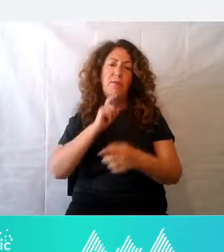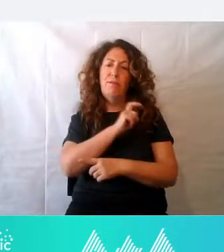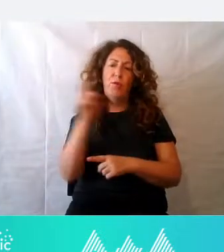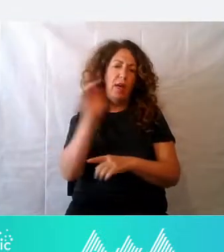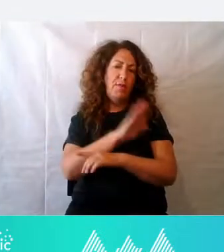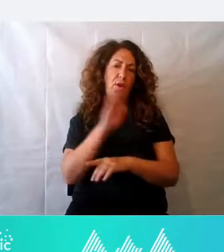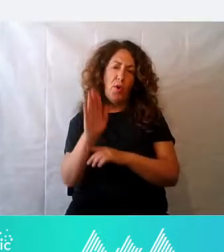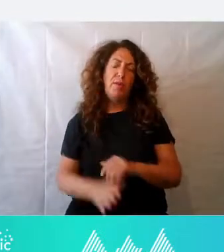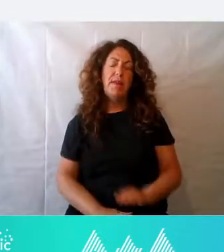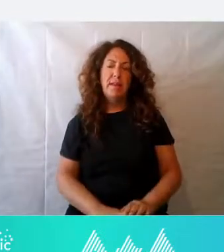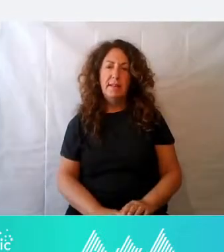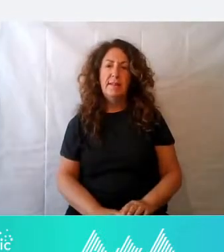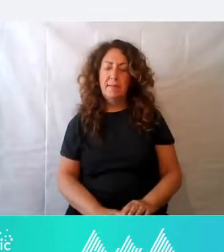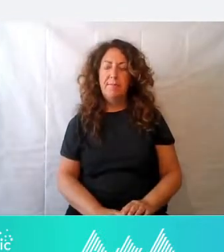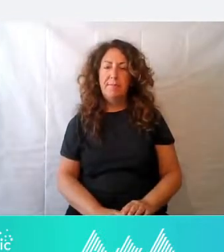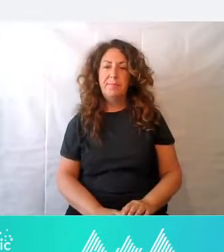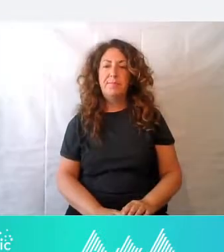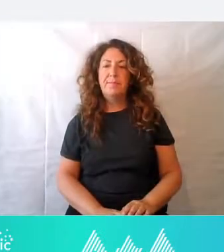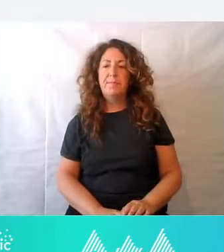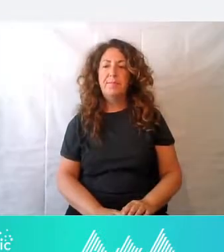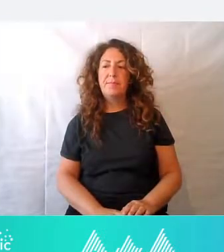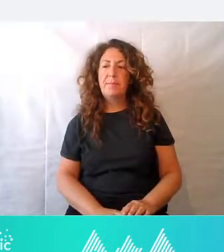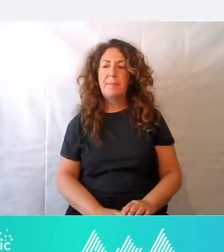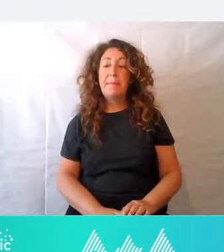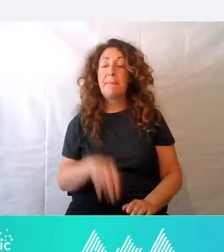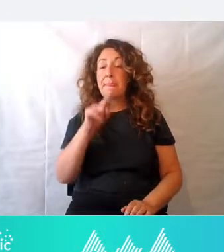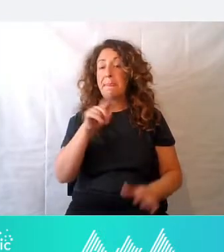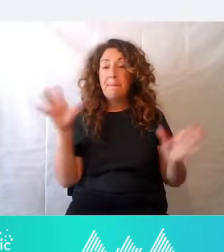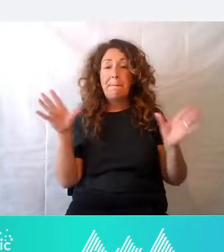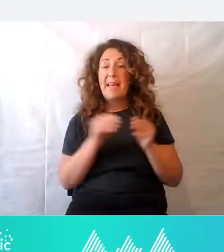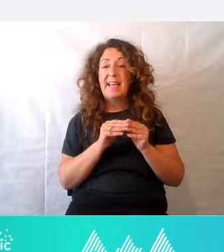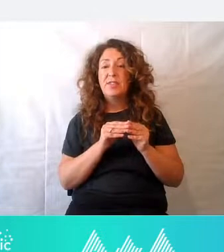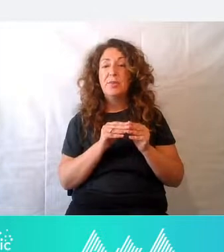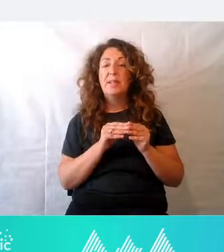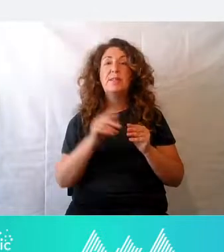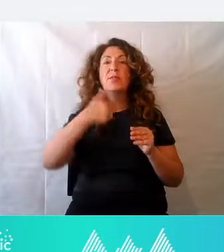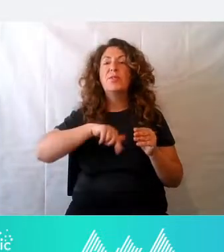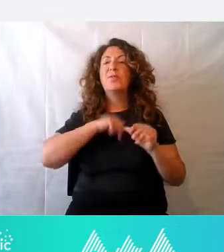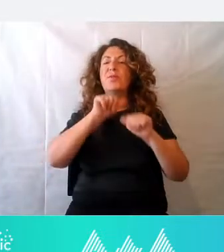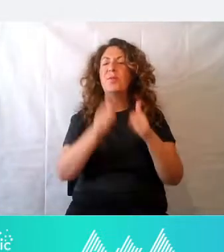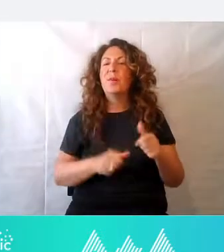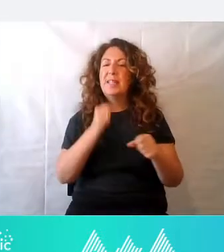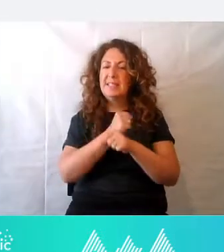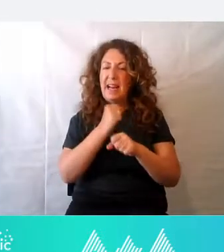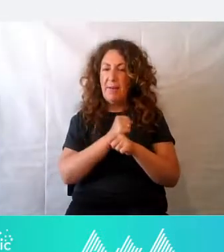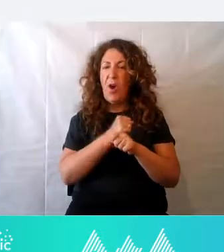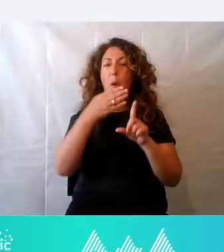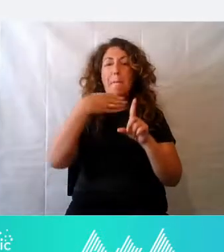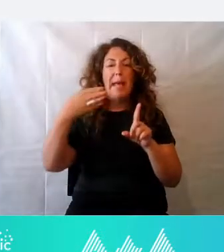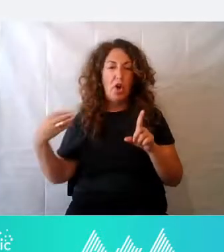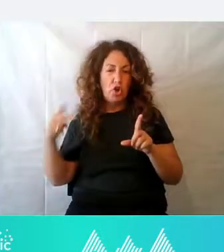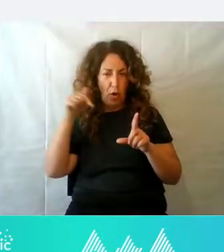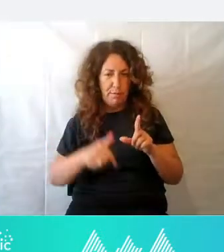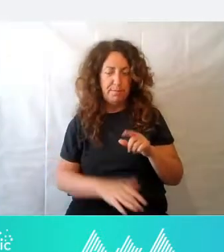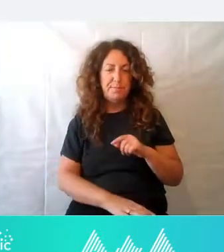fundamentalmente en tres áreas que yo creo que resumen bien la manera en la que trabajamos en microsoft en esta en este ámbito